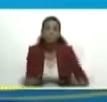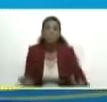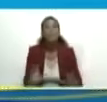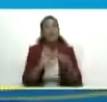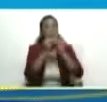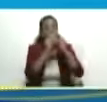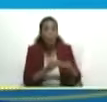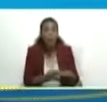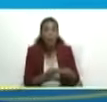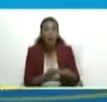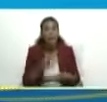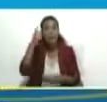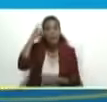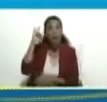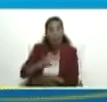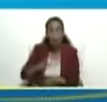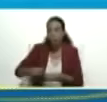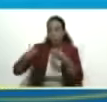que